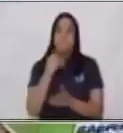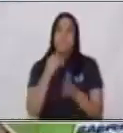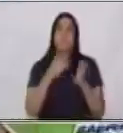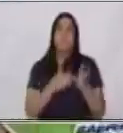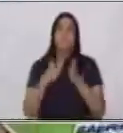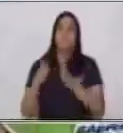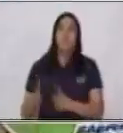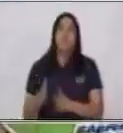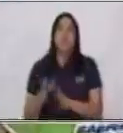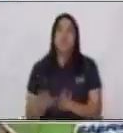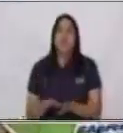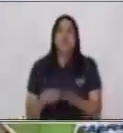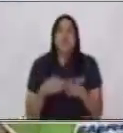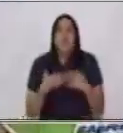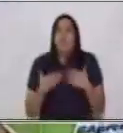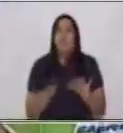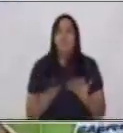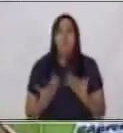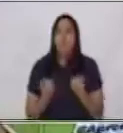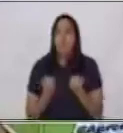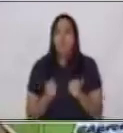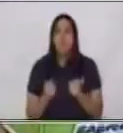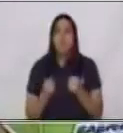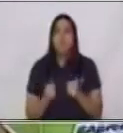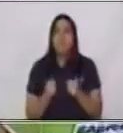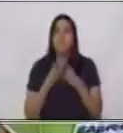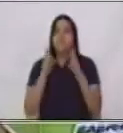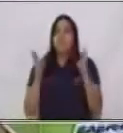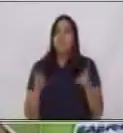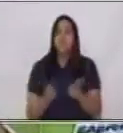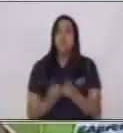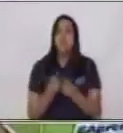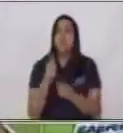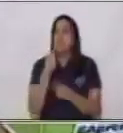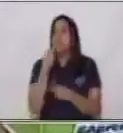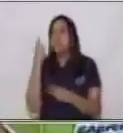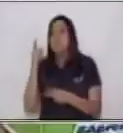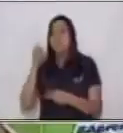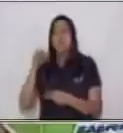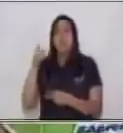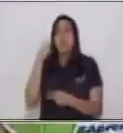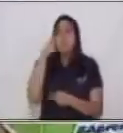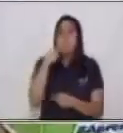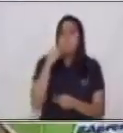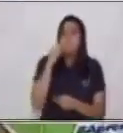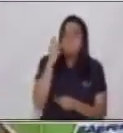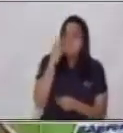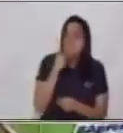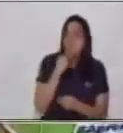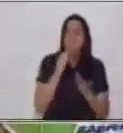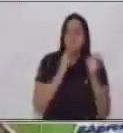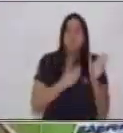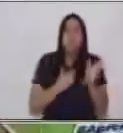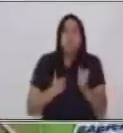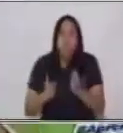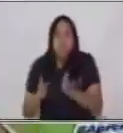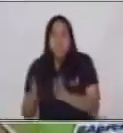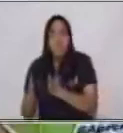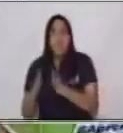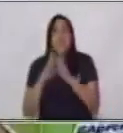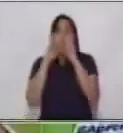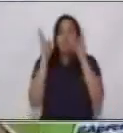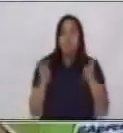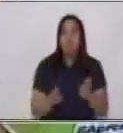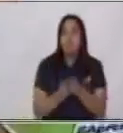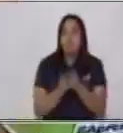qué pasos debo seguir para realizar un resumen. Son pasos sencillos que tú seguramente ya